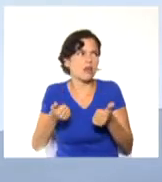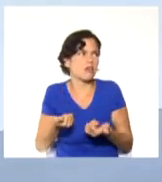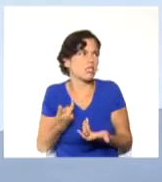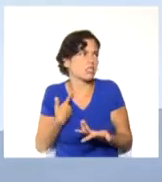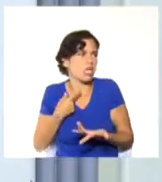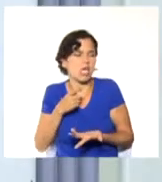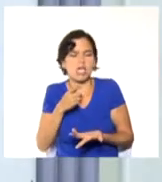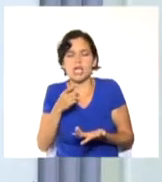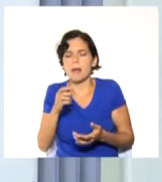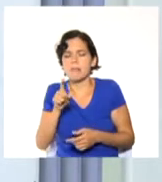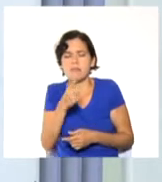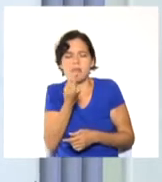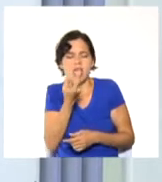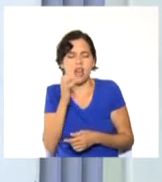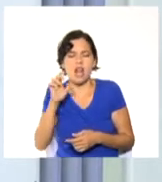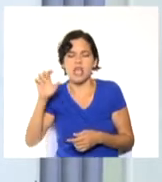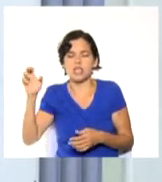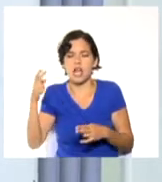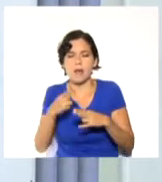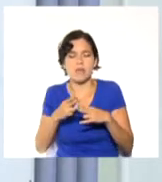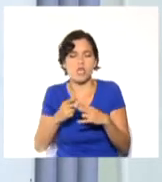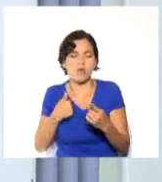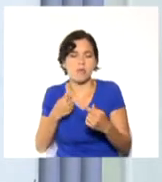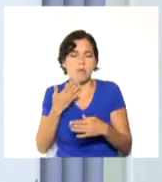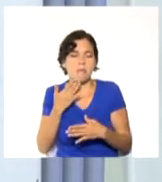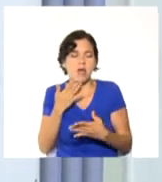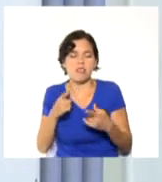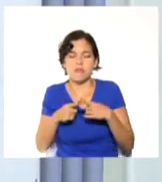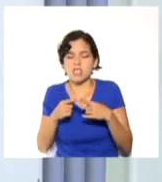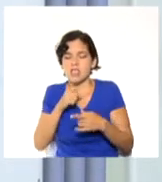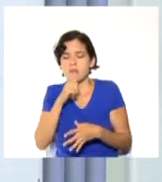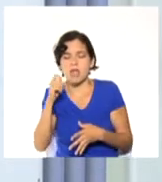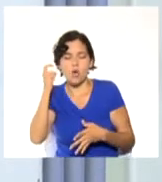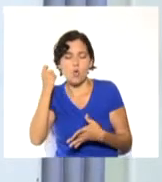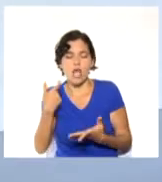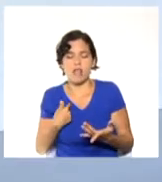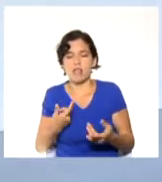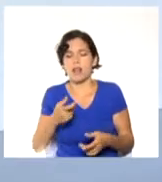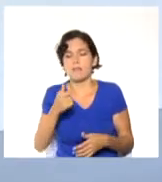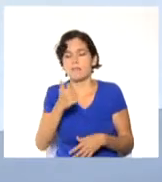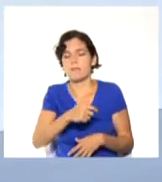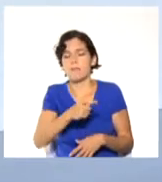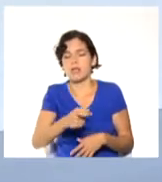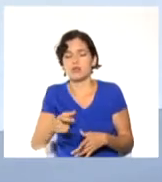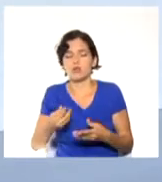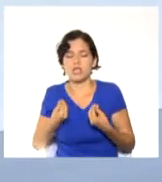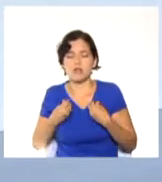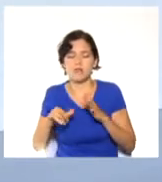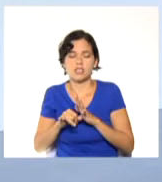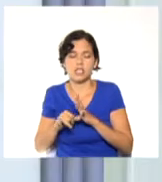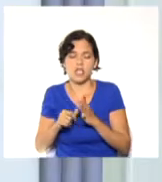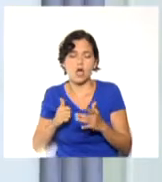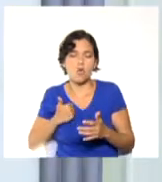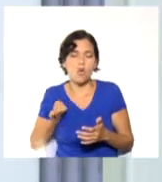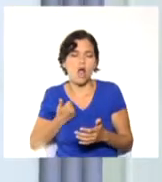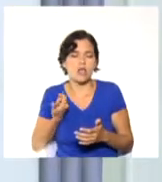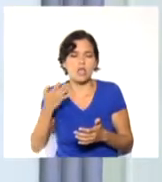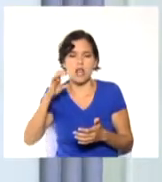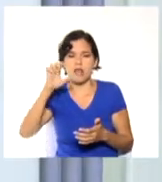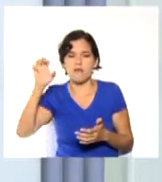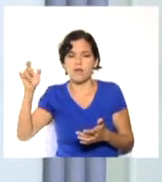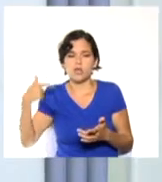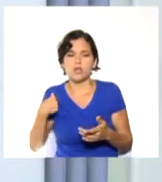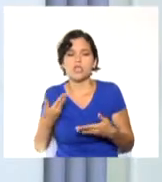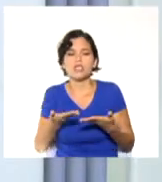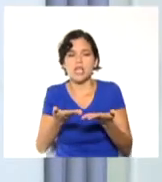de mi papá, la inicial del apellido de mi mamá, de mi hermano, de mi tía, de mi abuelo, del vecino, cualquier letra del alfabeto, y se le